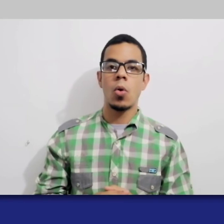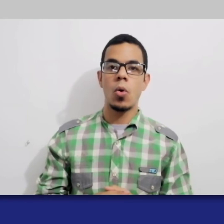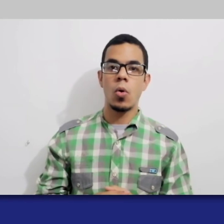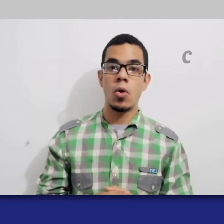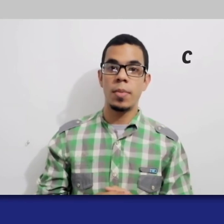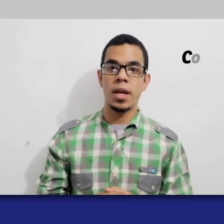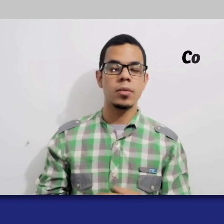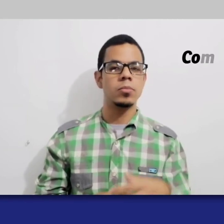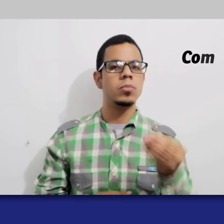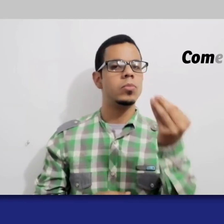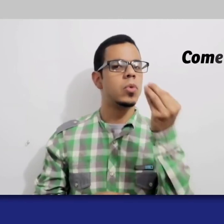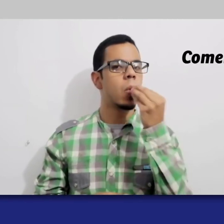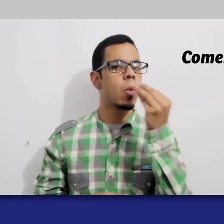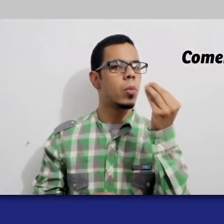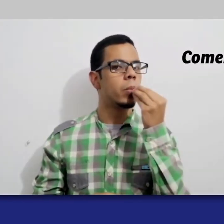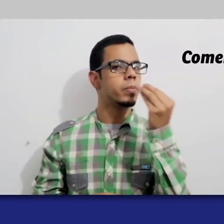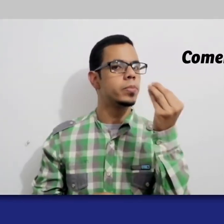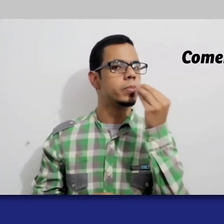Comer.